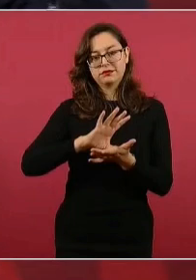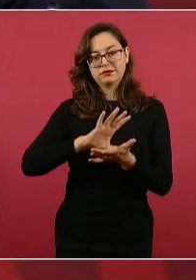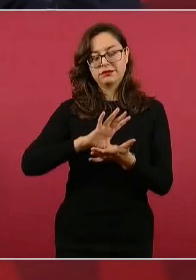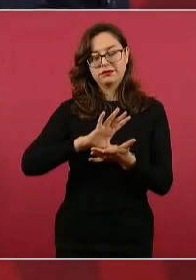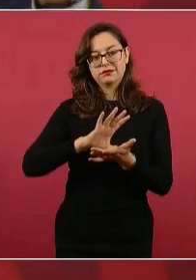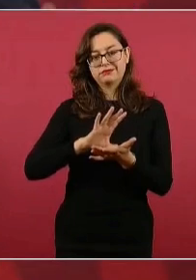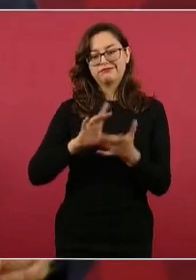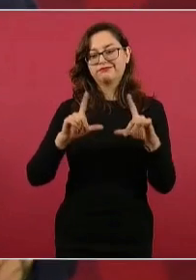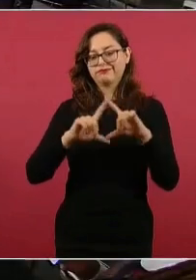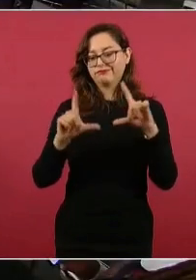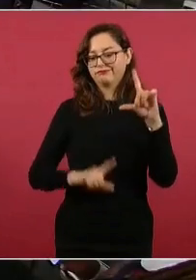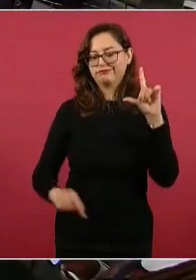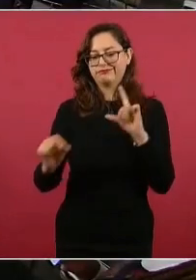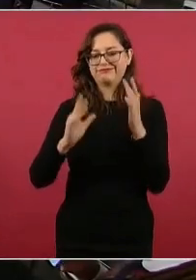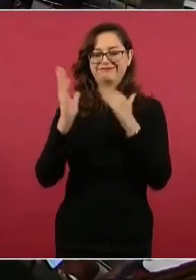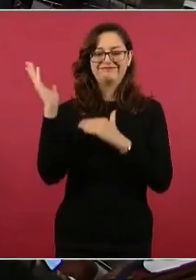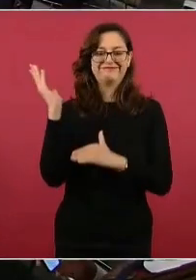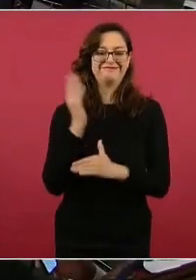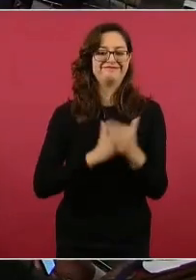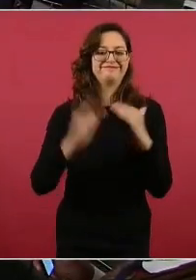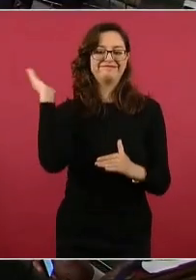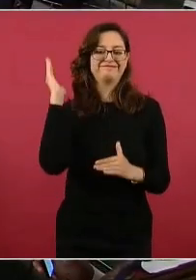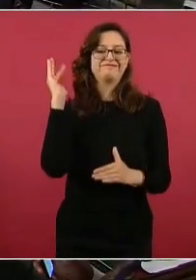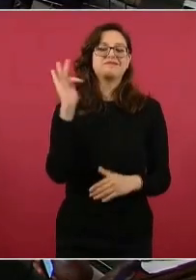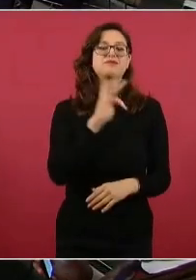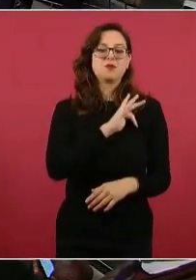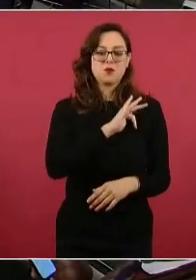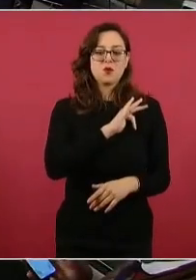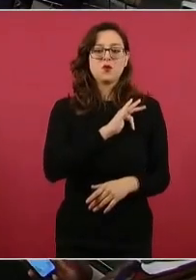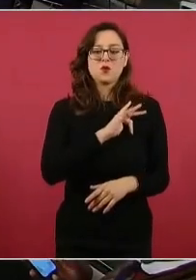el país renace.